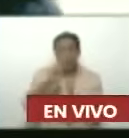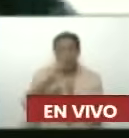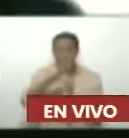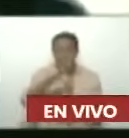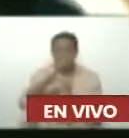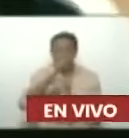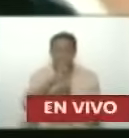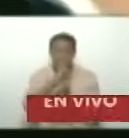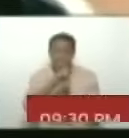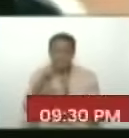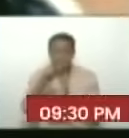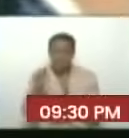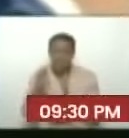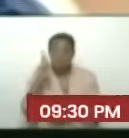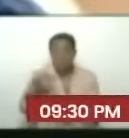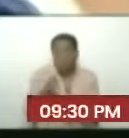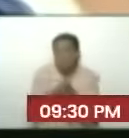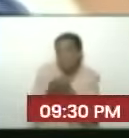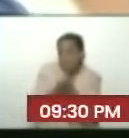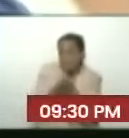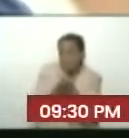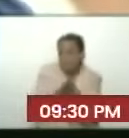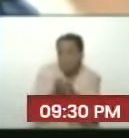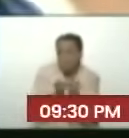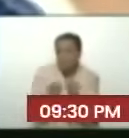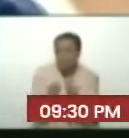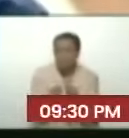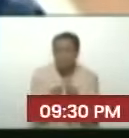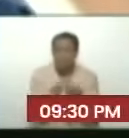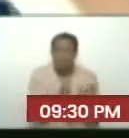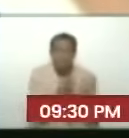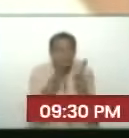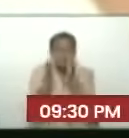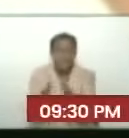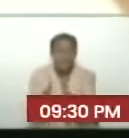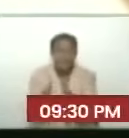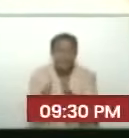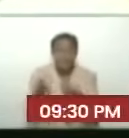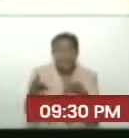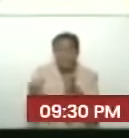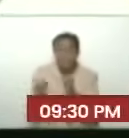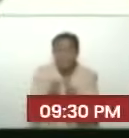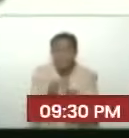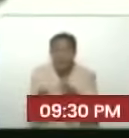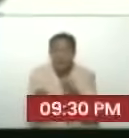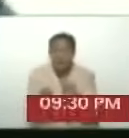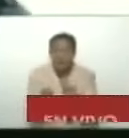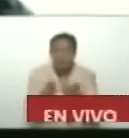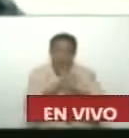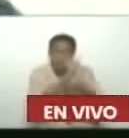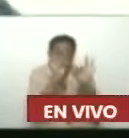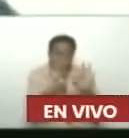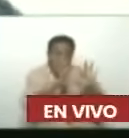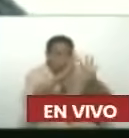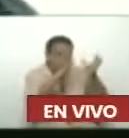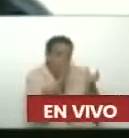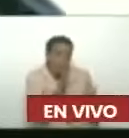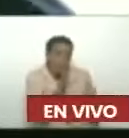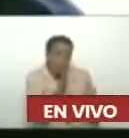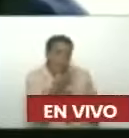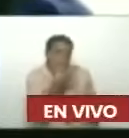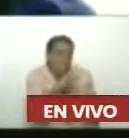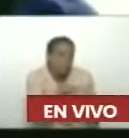o se puede hacer también en plastilina. Y después se pasa a un material sólido. O sea, esta escultura, usted la puede ver